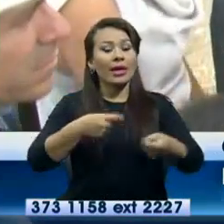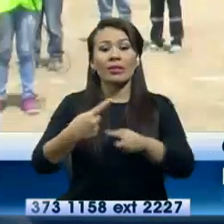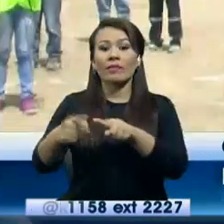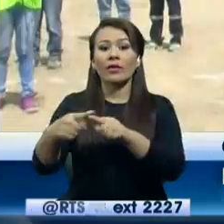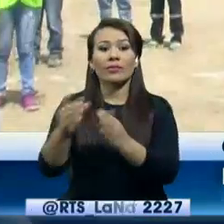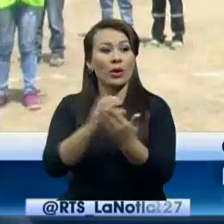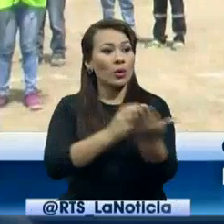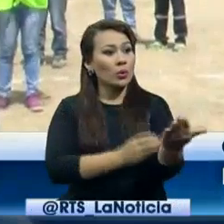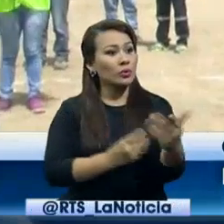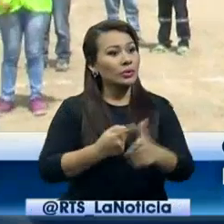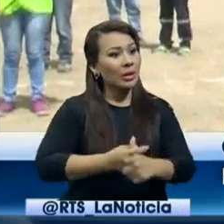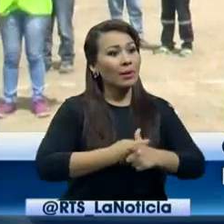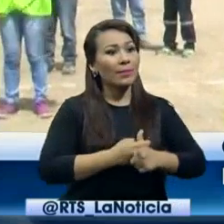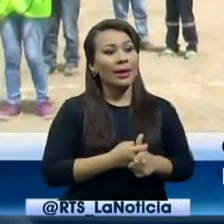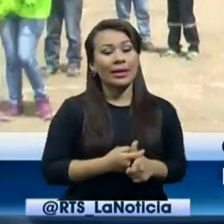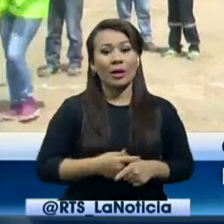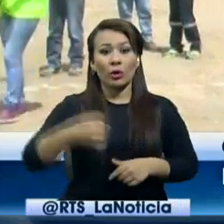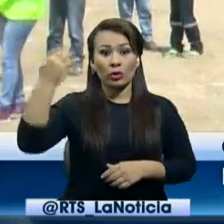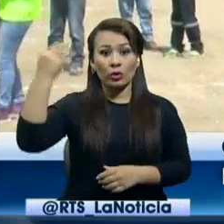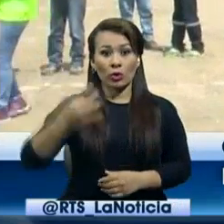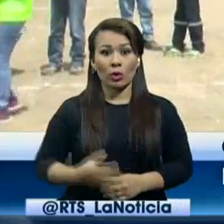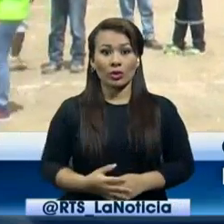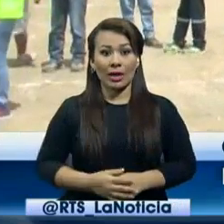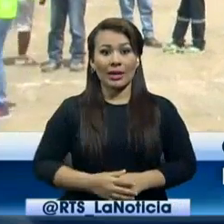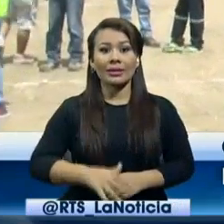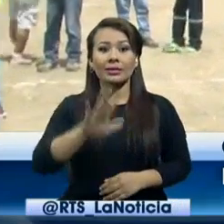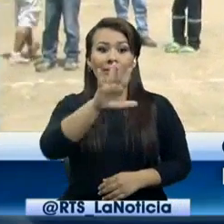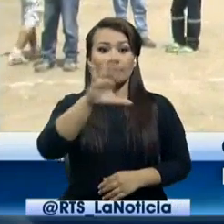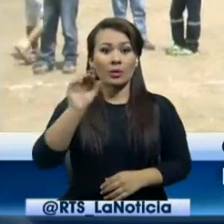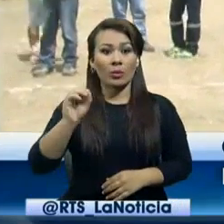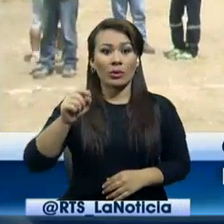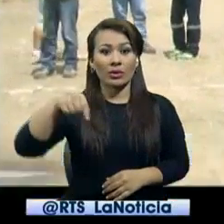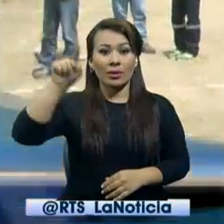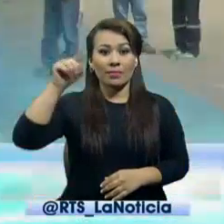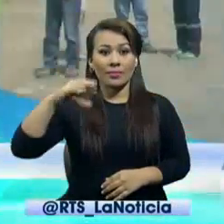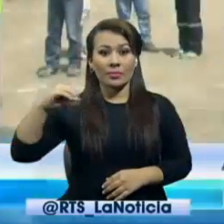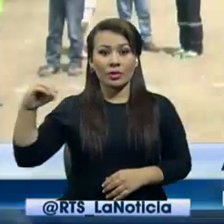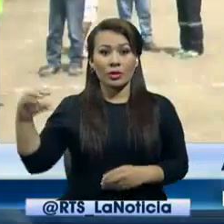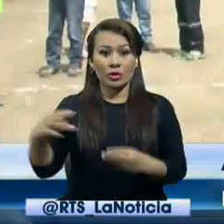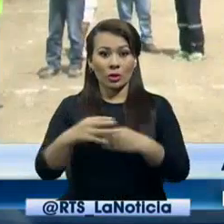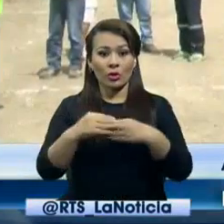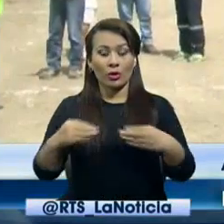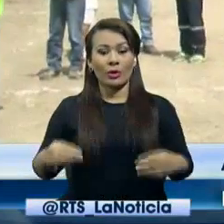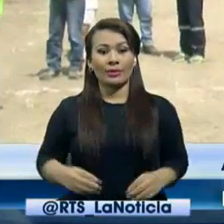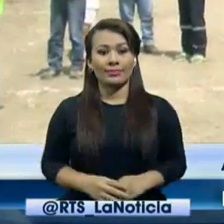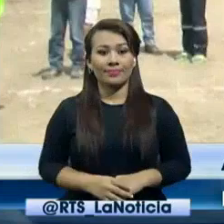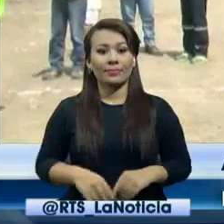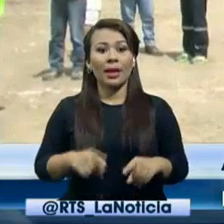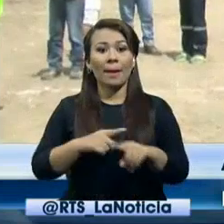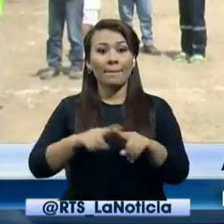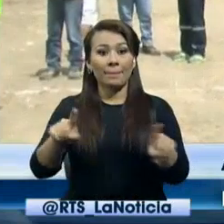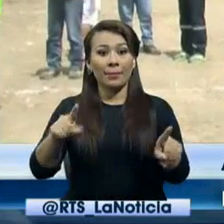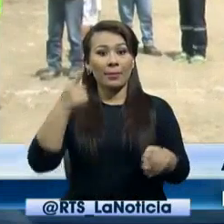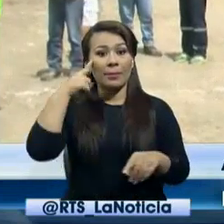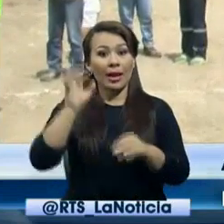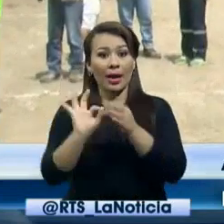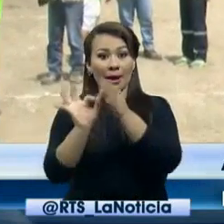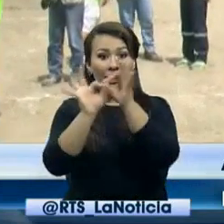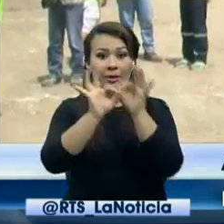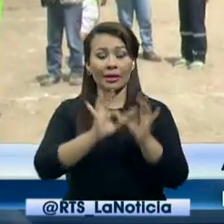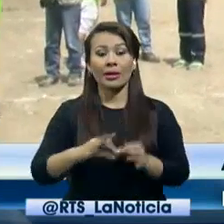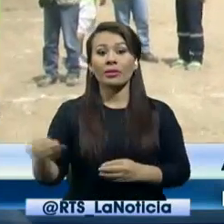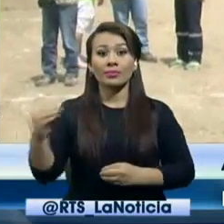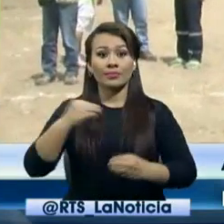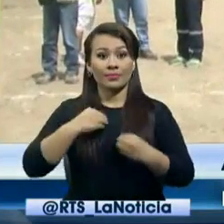emergencia. El monto total es de 50 millones de dólares. Pero para la reconstrucción, según